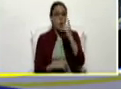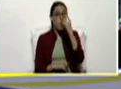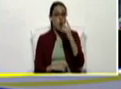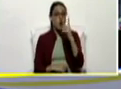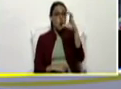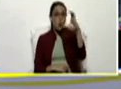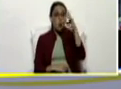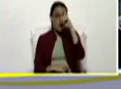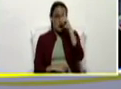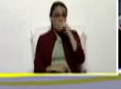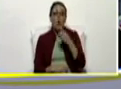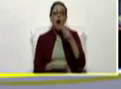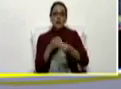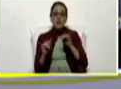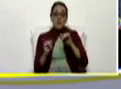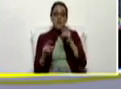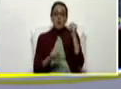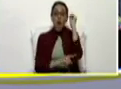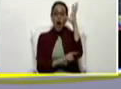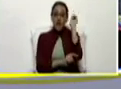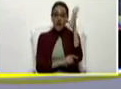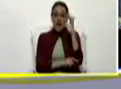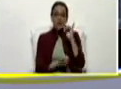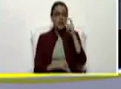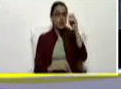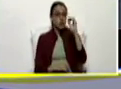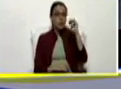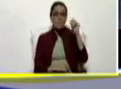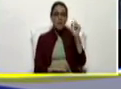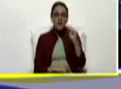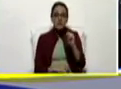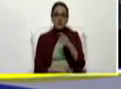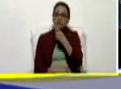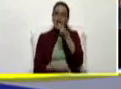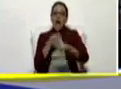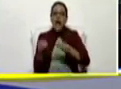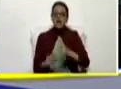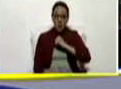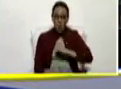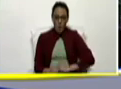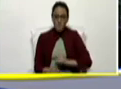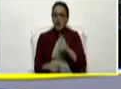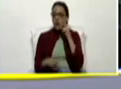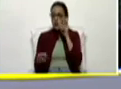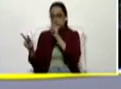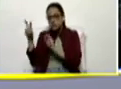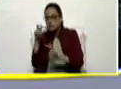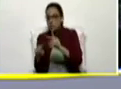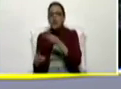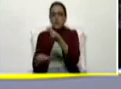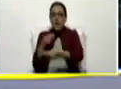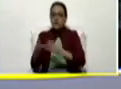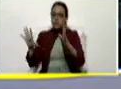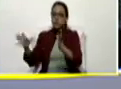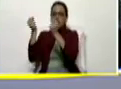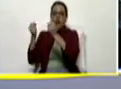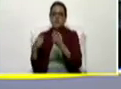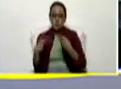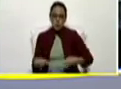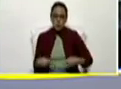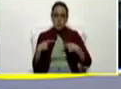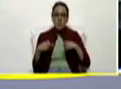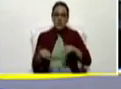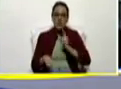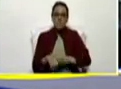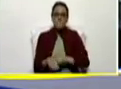que su muchacho su alcalde Tomás bello está siendo operado y lo vamos a recuperar completamente